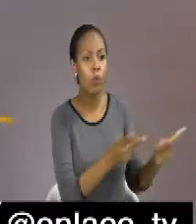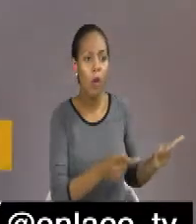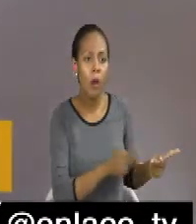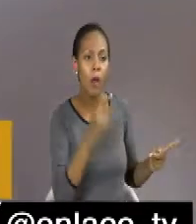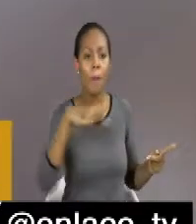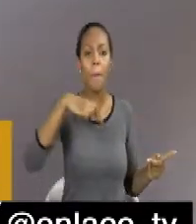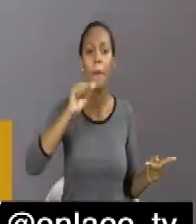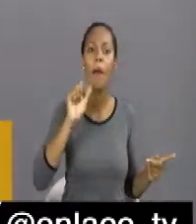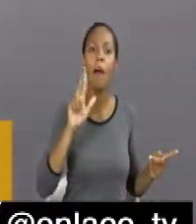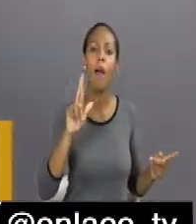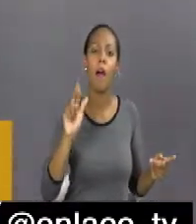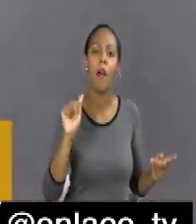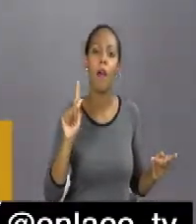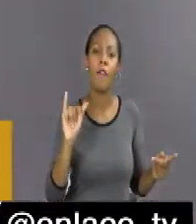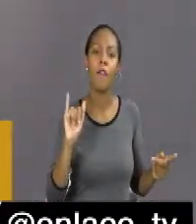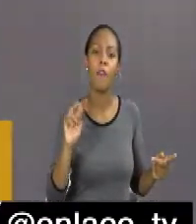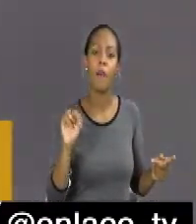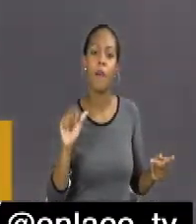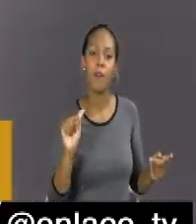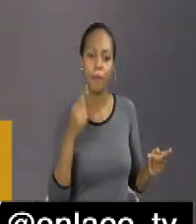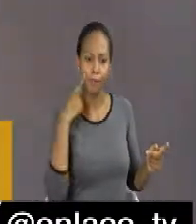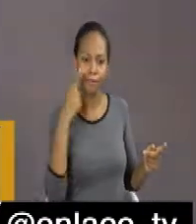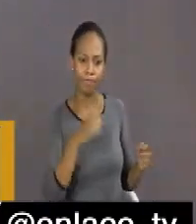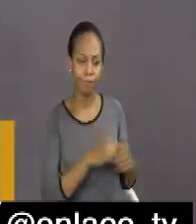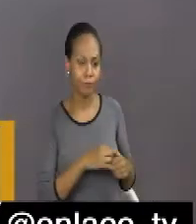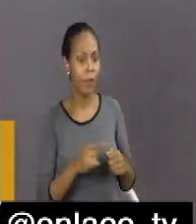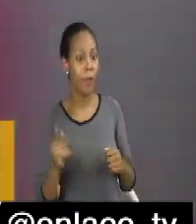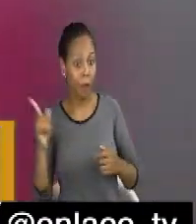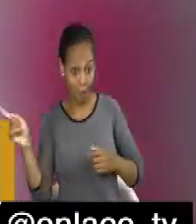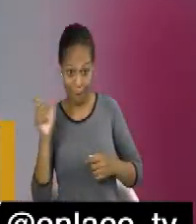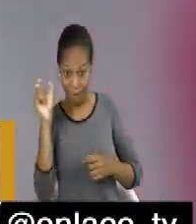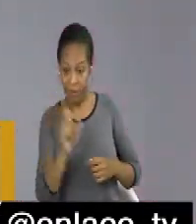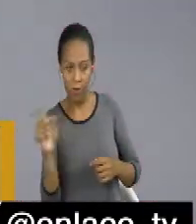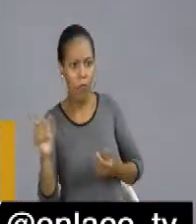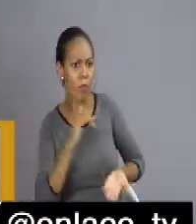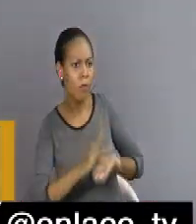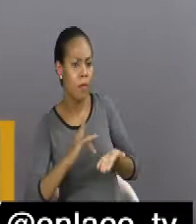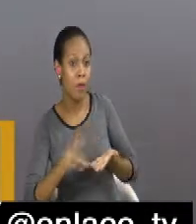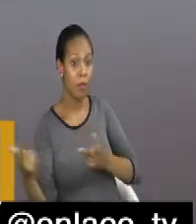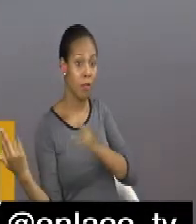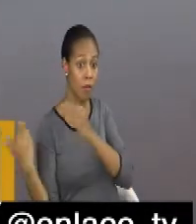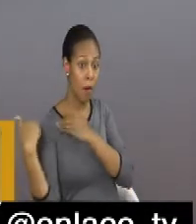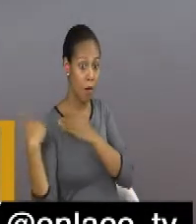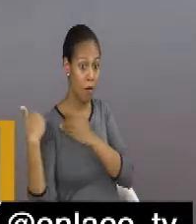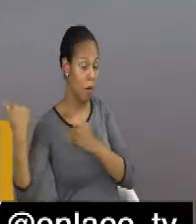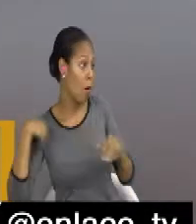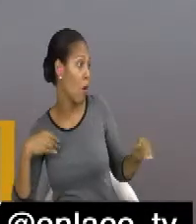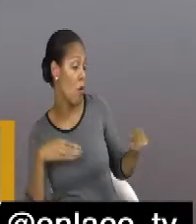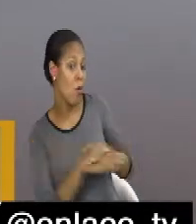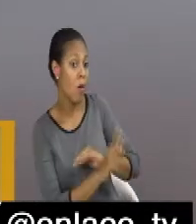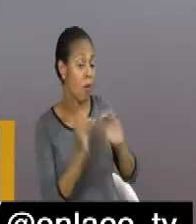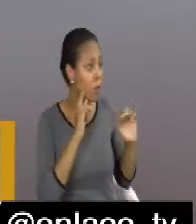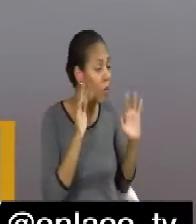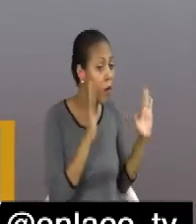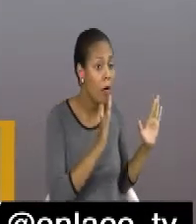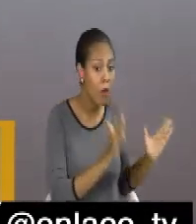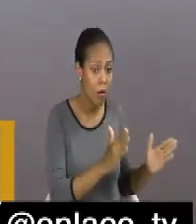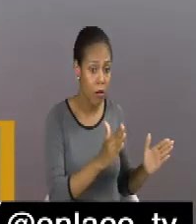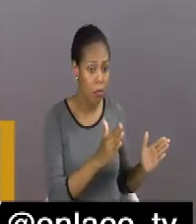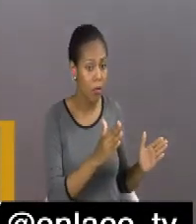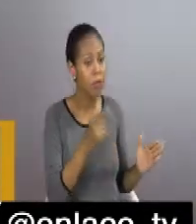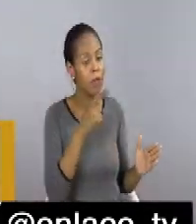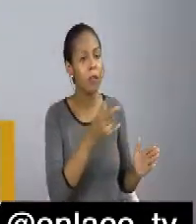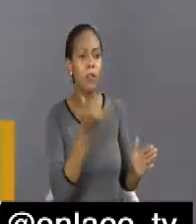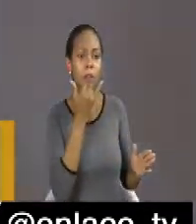Ese es el momento en el que los organismos de atención y prevención de desastres atienden la emergencia que se presentó al interior de la refinería. Esta vez la planta